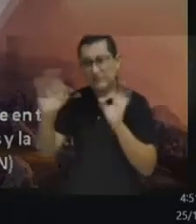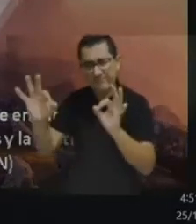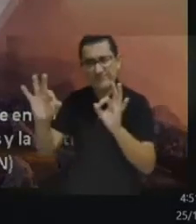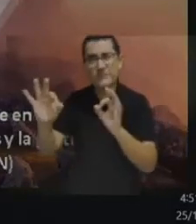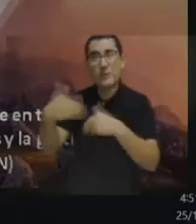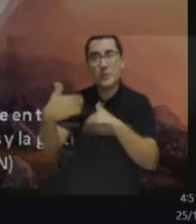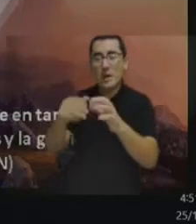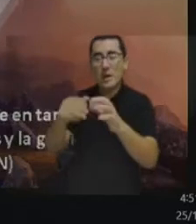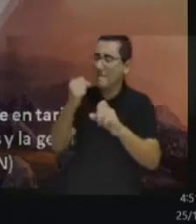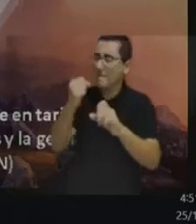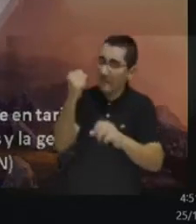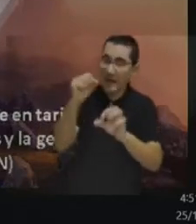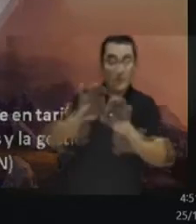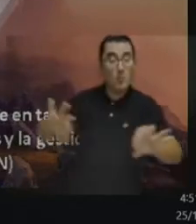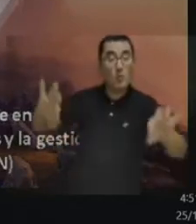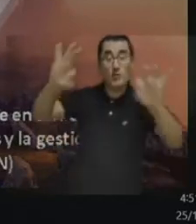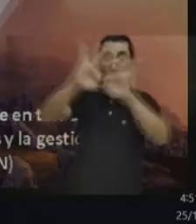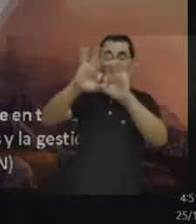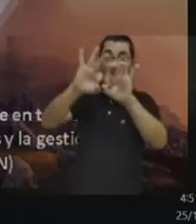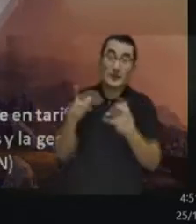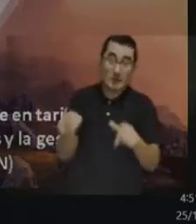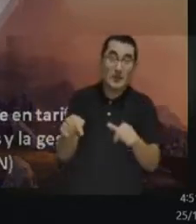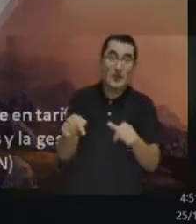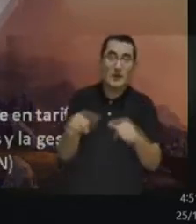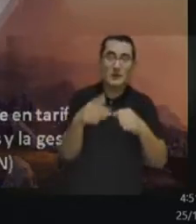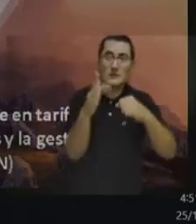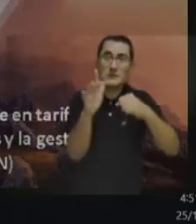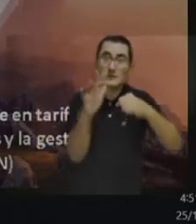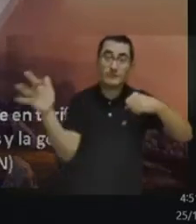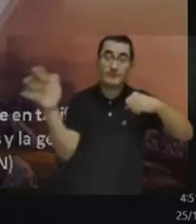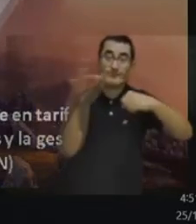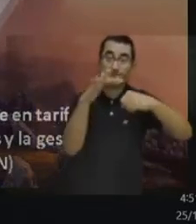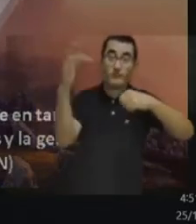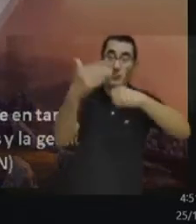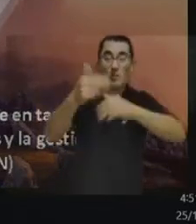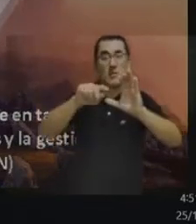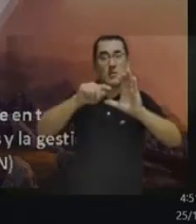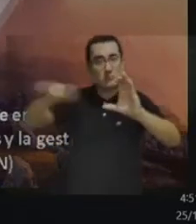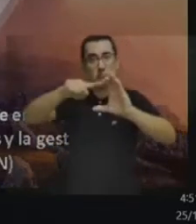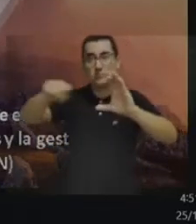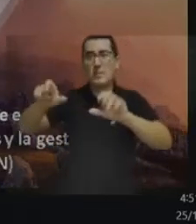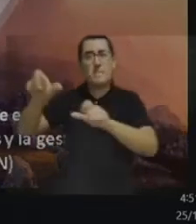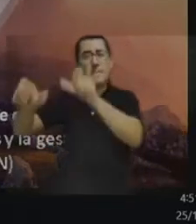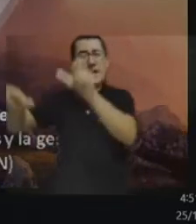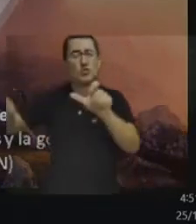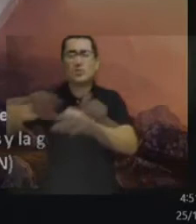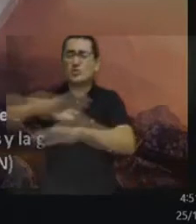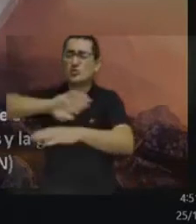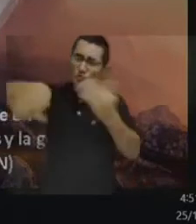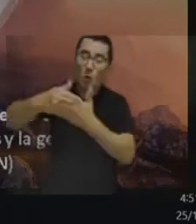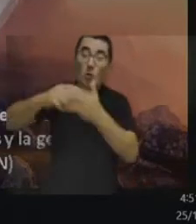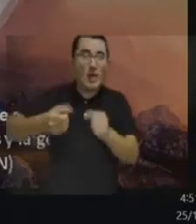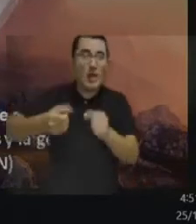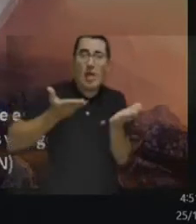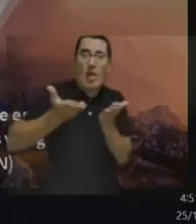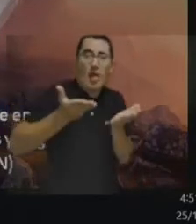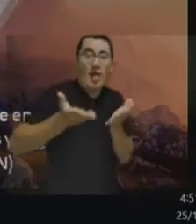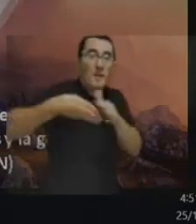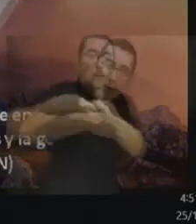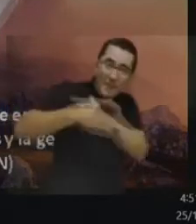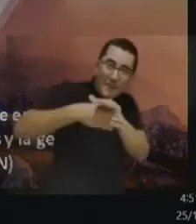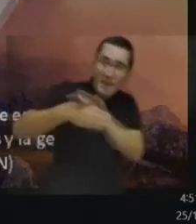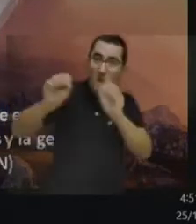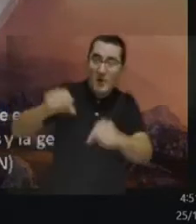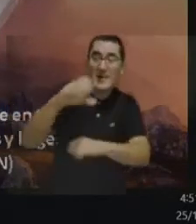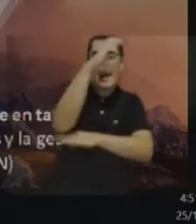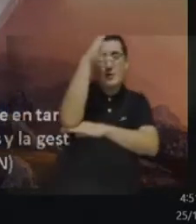aún, un espectro que se pueda hacer de manera asequible para todos los usuarios del servicio público en Colombia. Y con esto